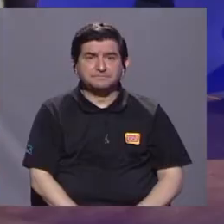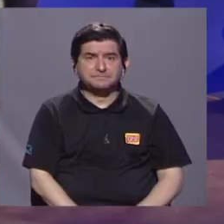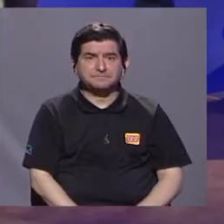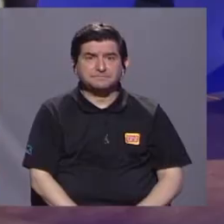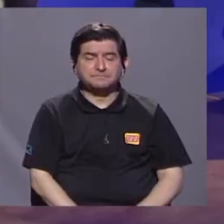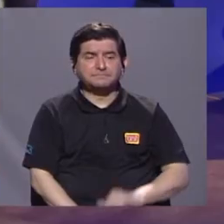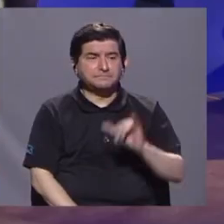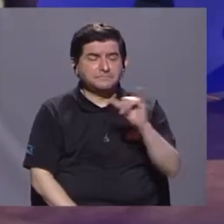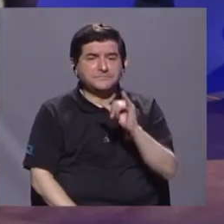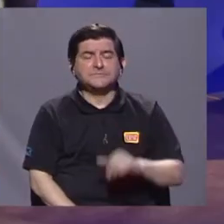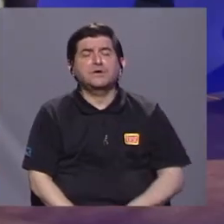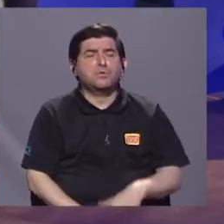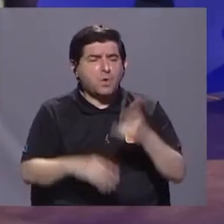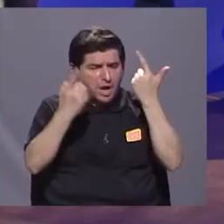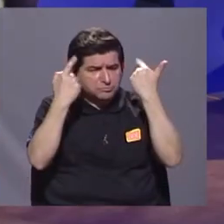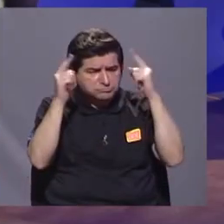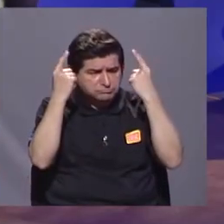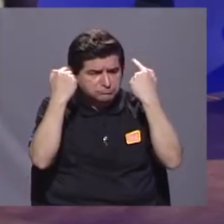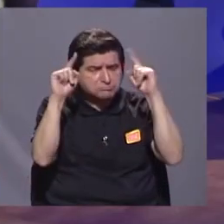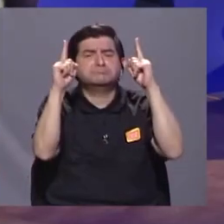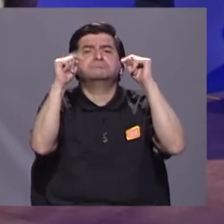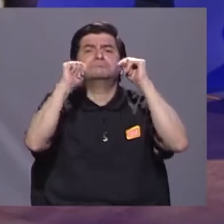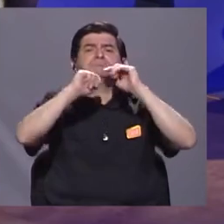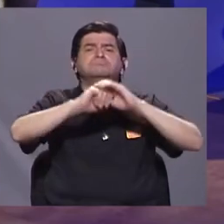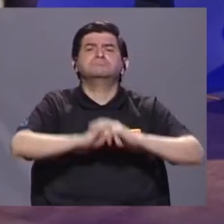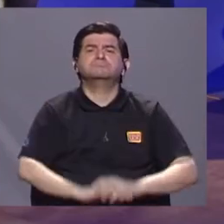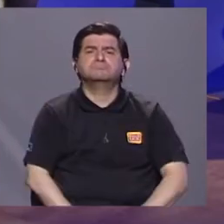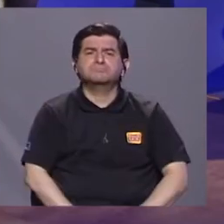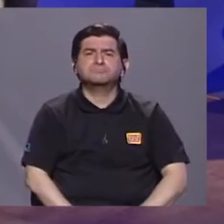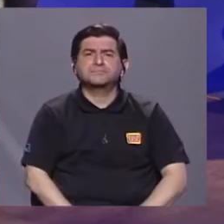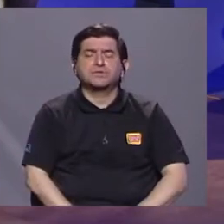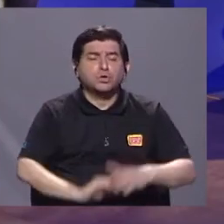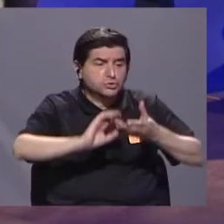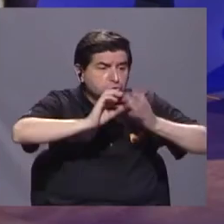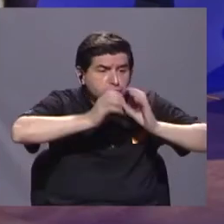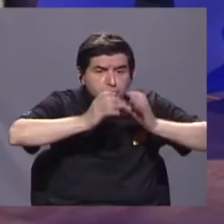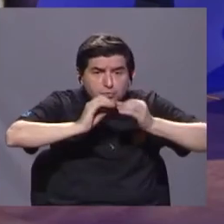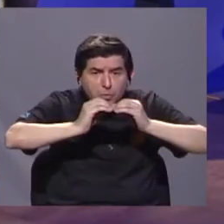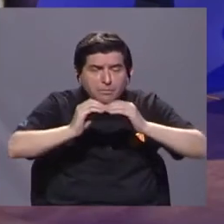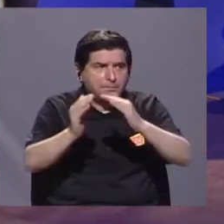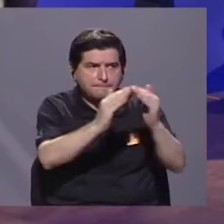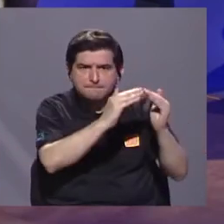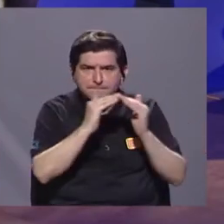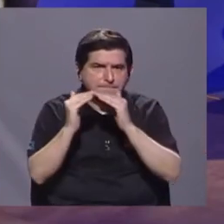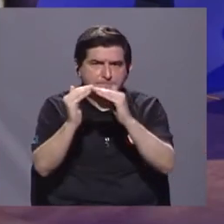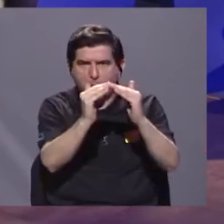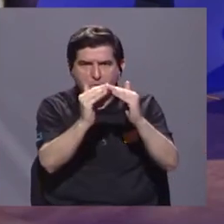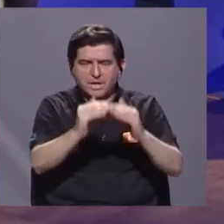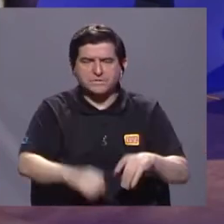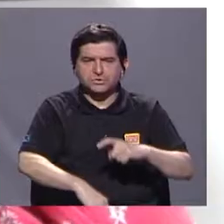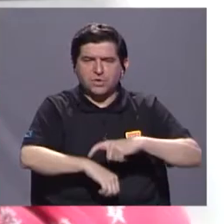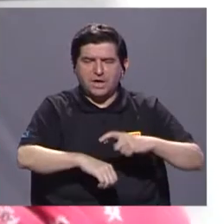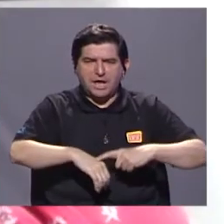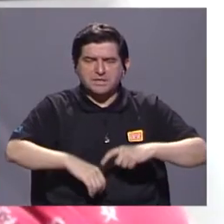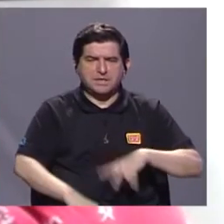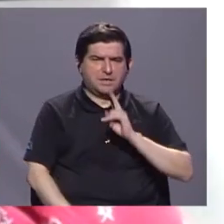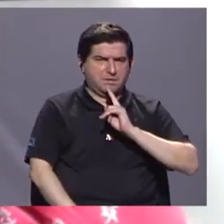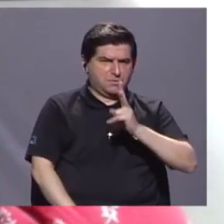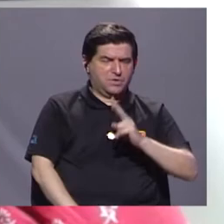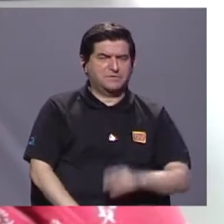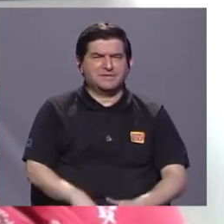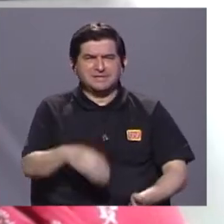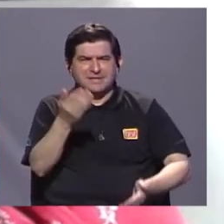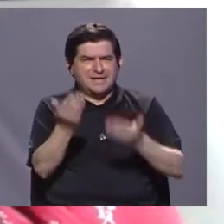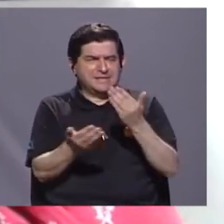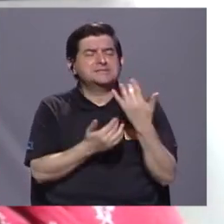también están siendo efectivas contra ellos entonces tiene datos en la población en tiempo real todavía